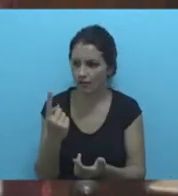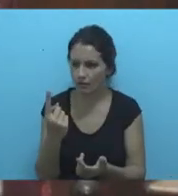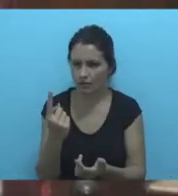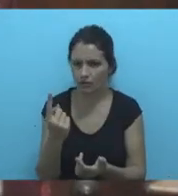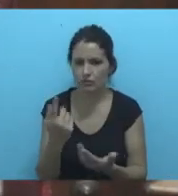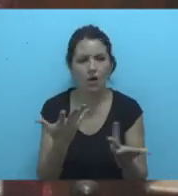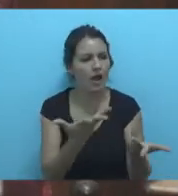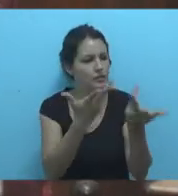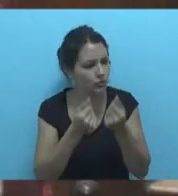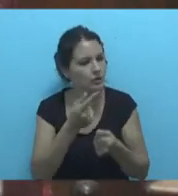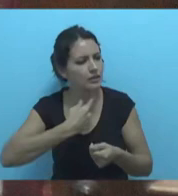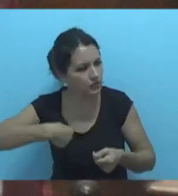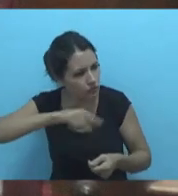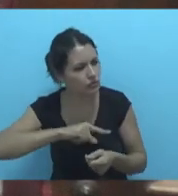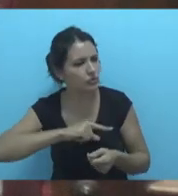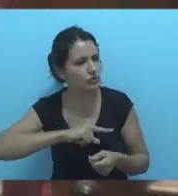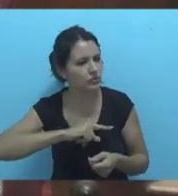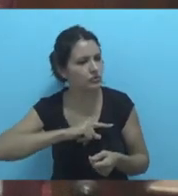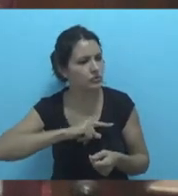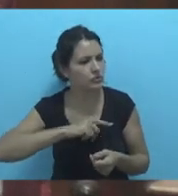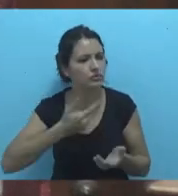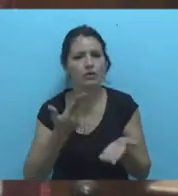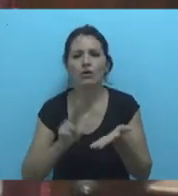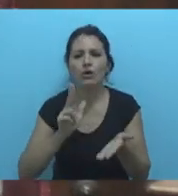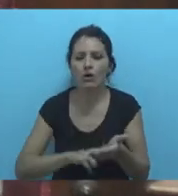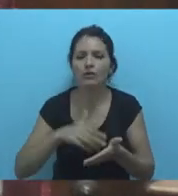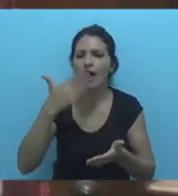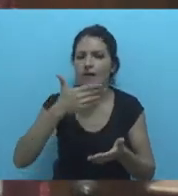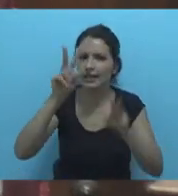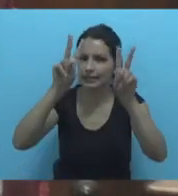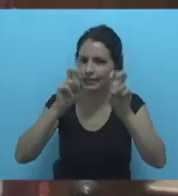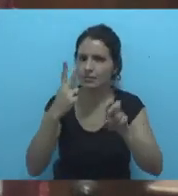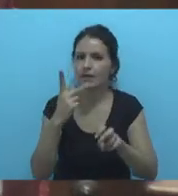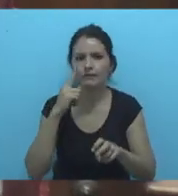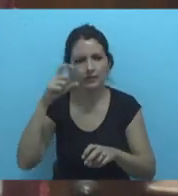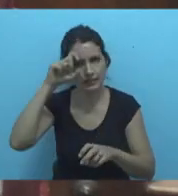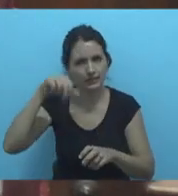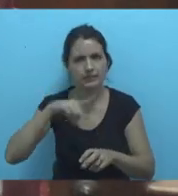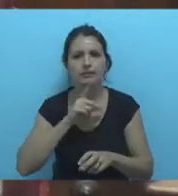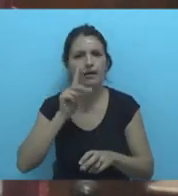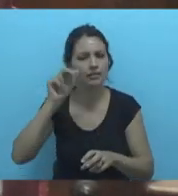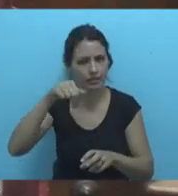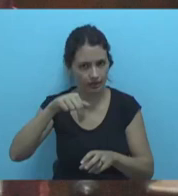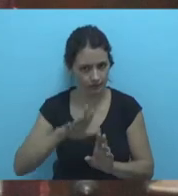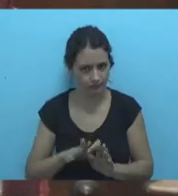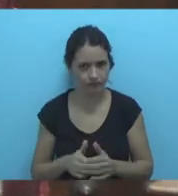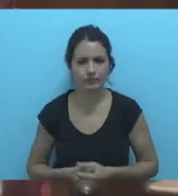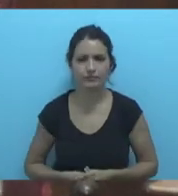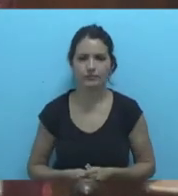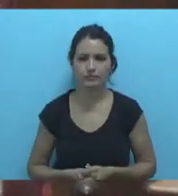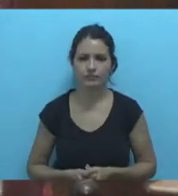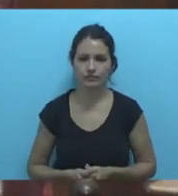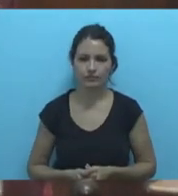de que nos acompañen y que nos ayuden a volver a instalar en la agenda pública la problemática de Vicentín. Si la problemática de Vicentín